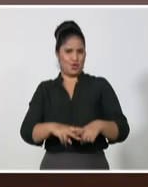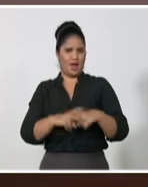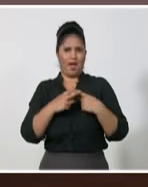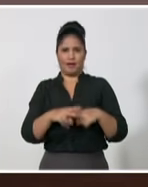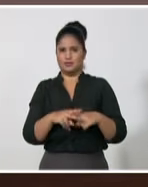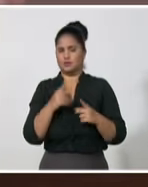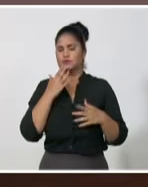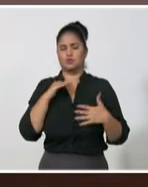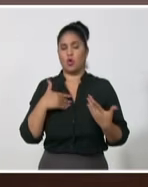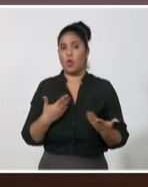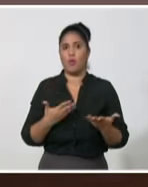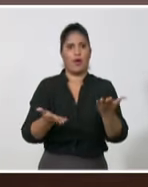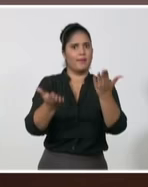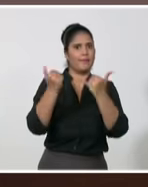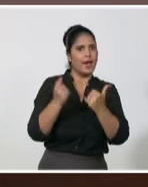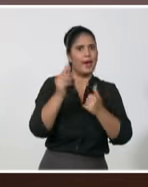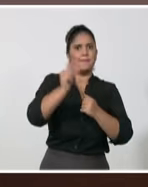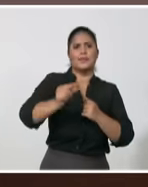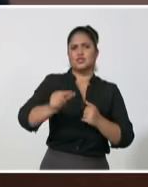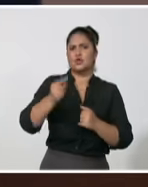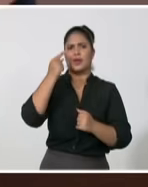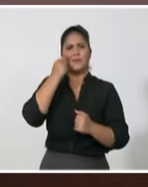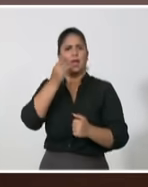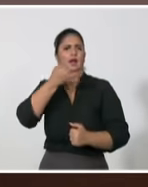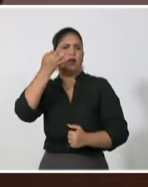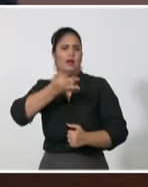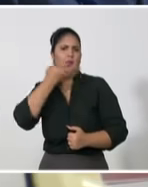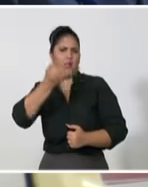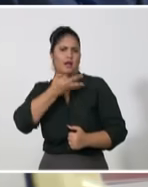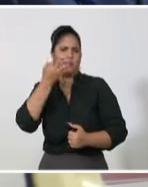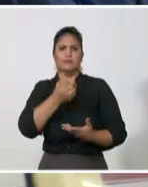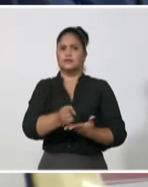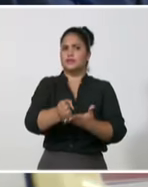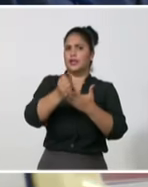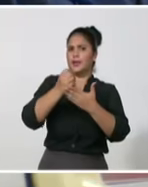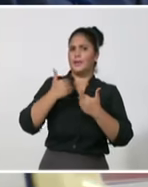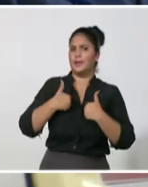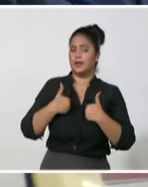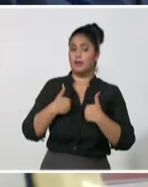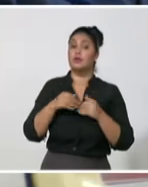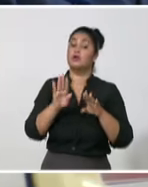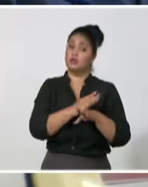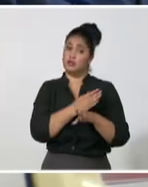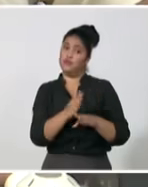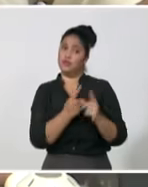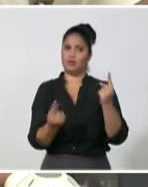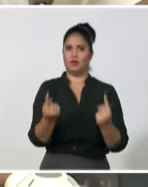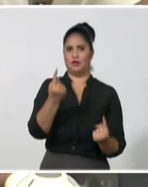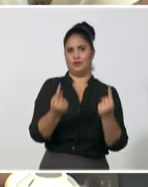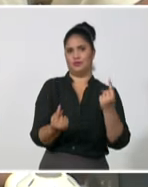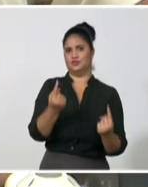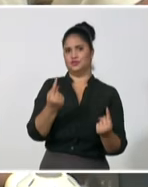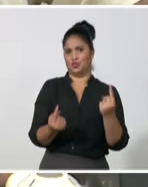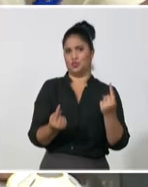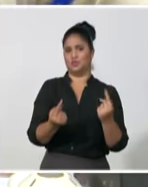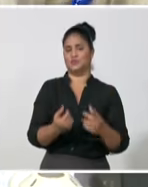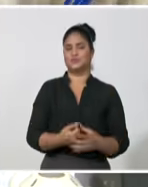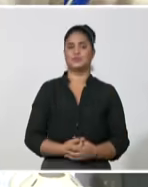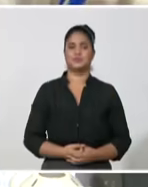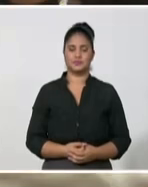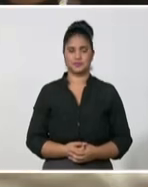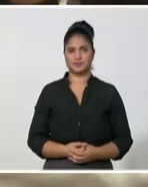convocar cómo planificar cómo dirigir cómo accionar de esa capacidad que desarrollarla sino también